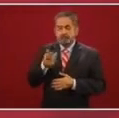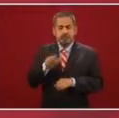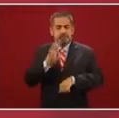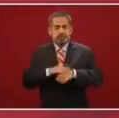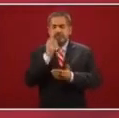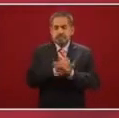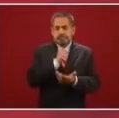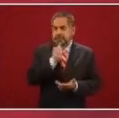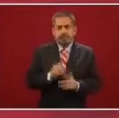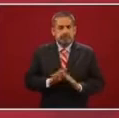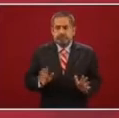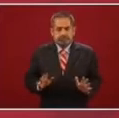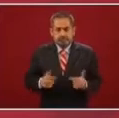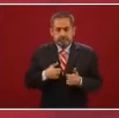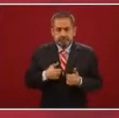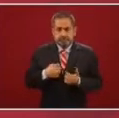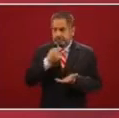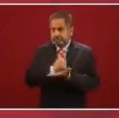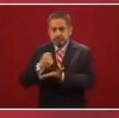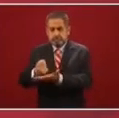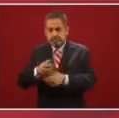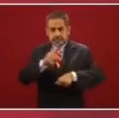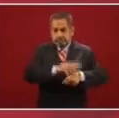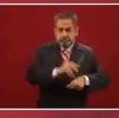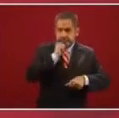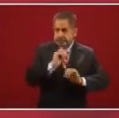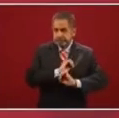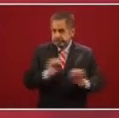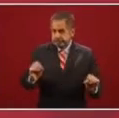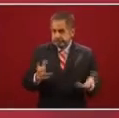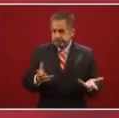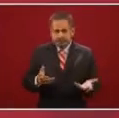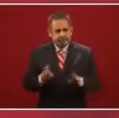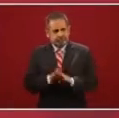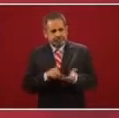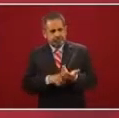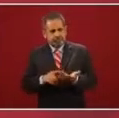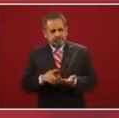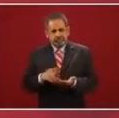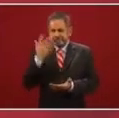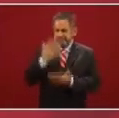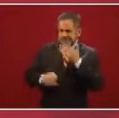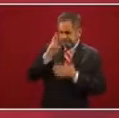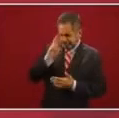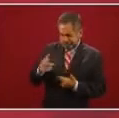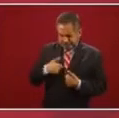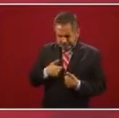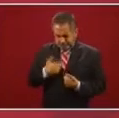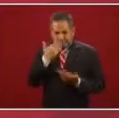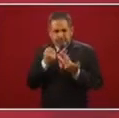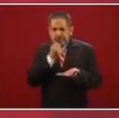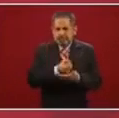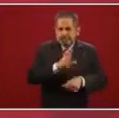primer lugar, porque no está, como no hemos aprobado absolutamente ningún permiso, no vemos cómo podemos violar el derecho humano si no hemos tenido ninguna